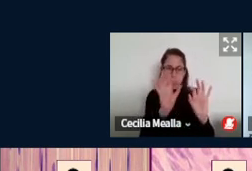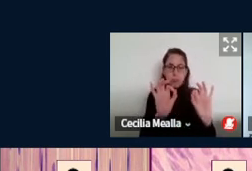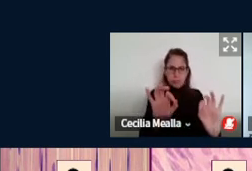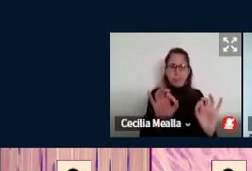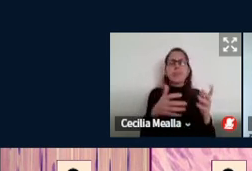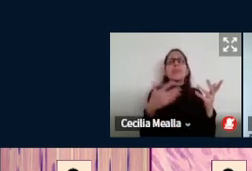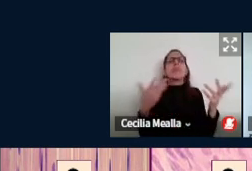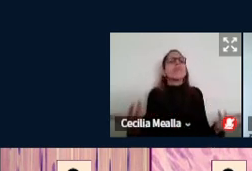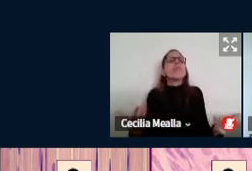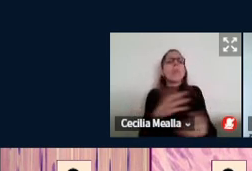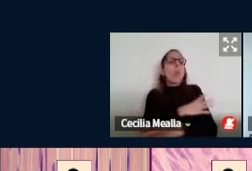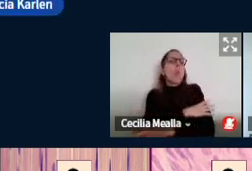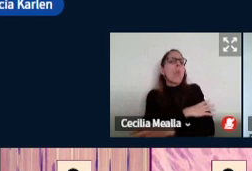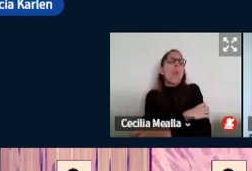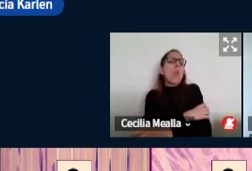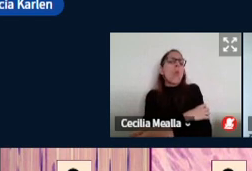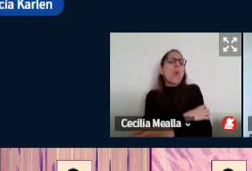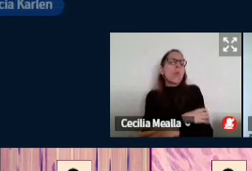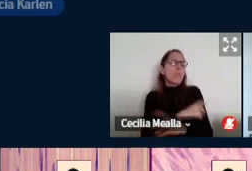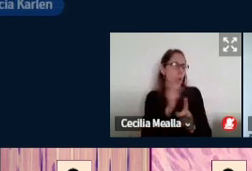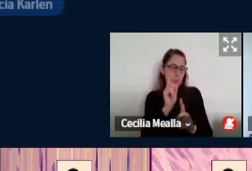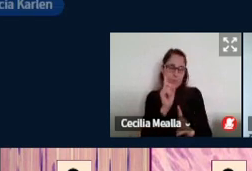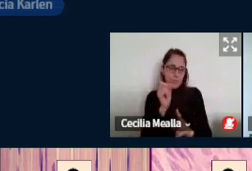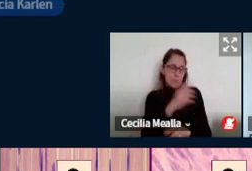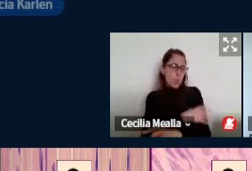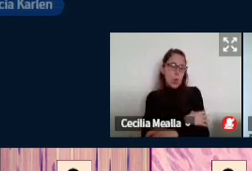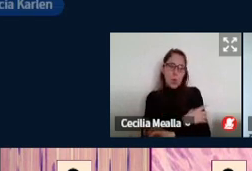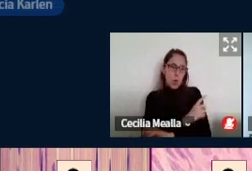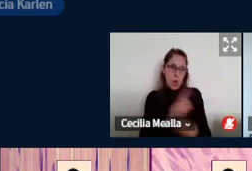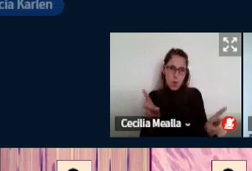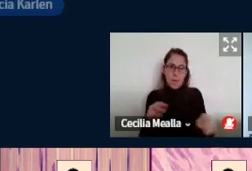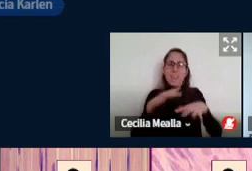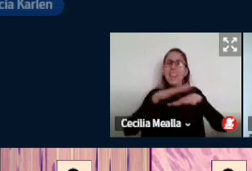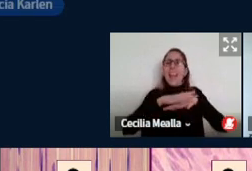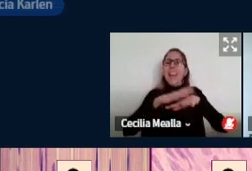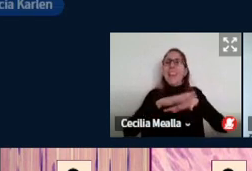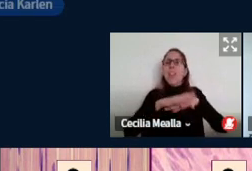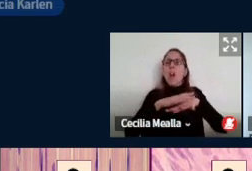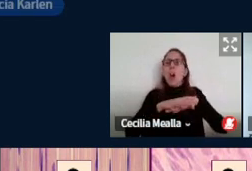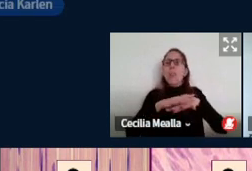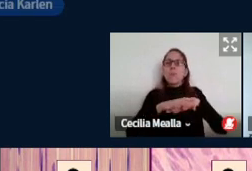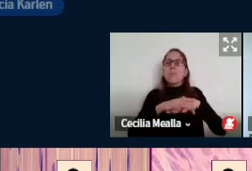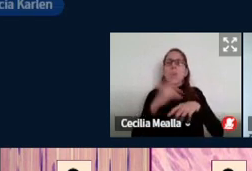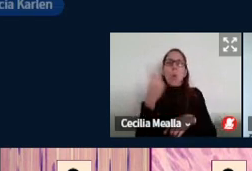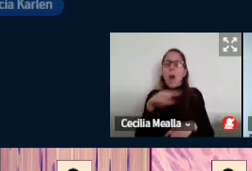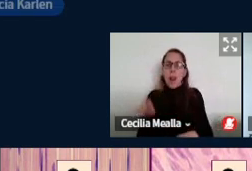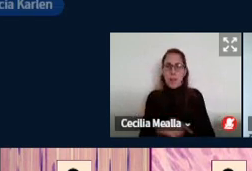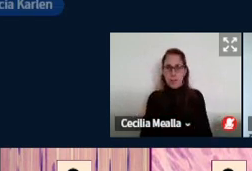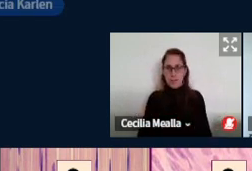¿de qué músculo estamos hablando? Perdón, ¿de qué tejido estamos hablando?